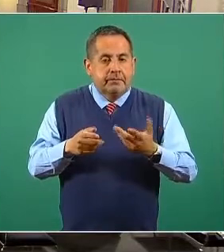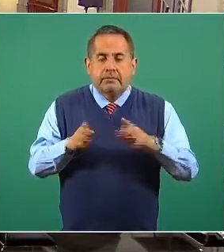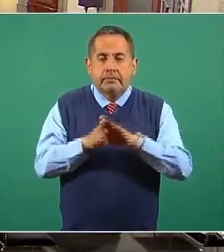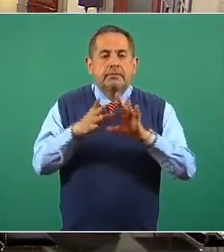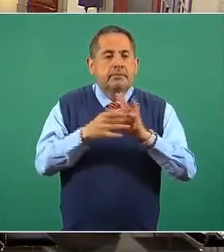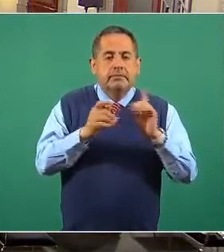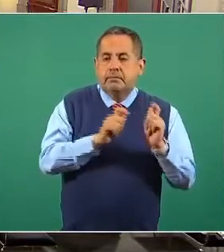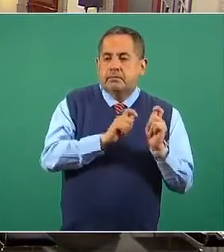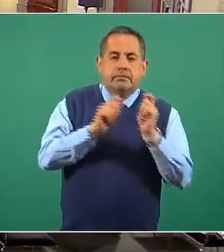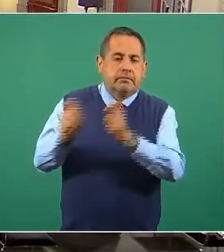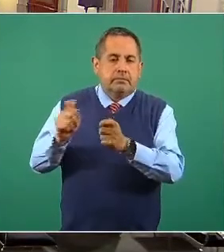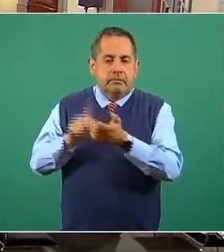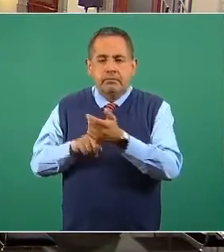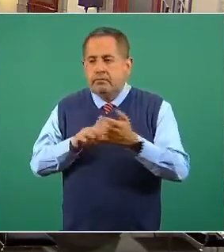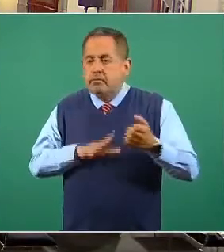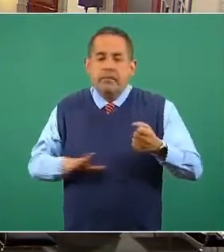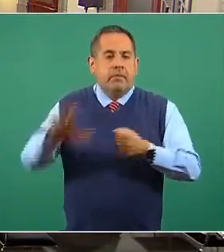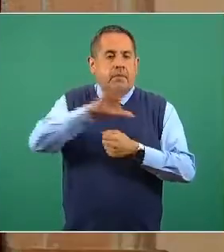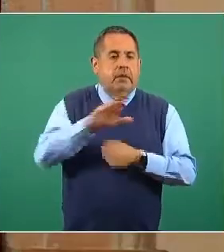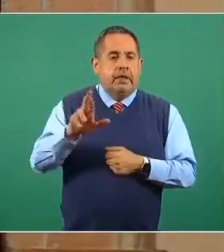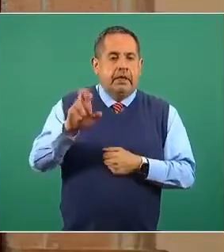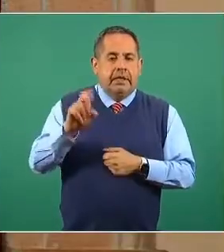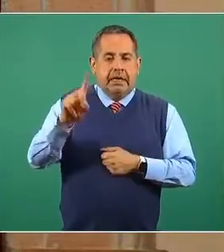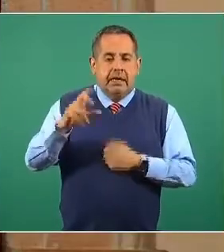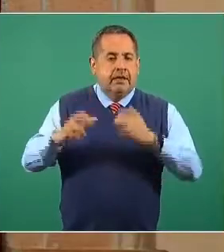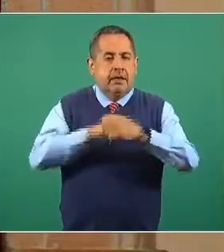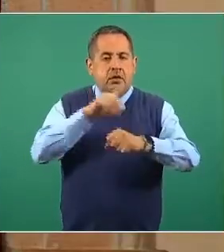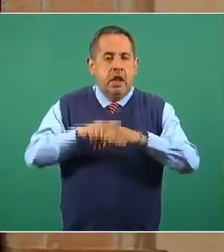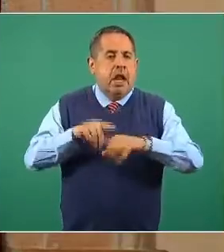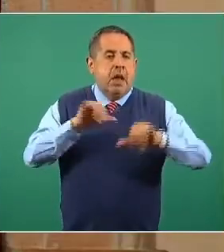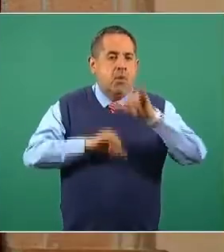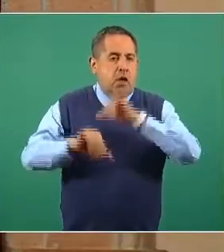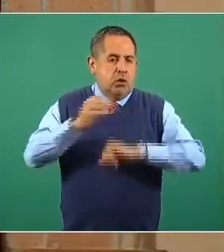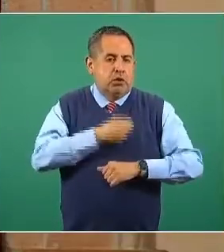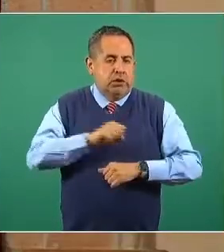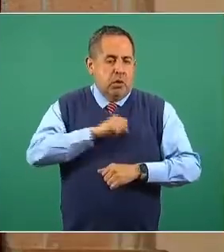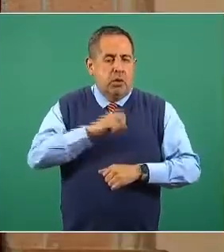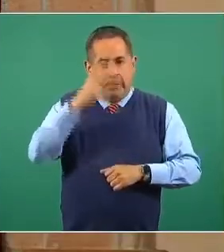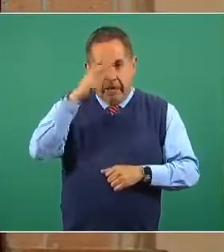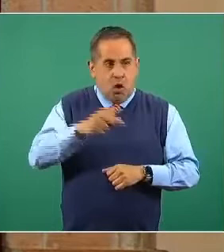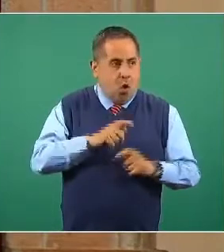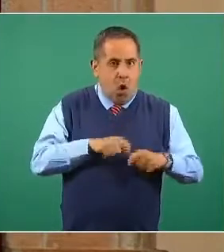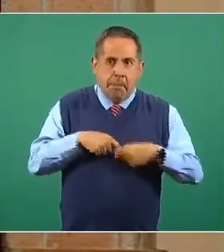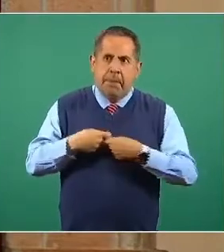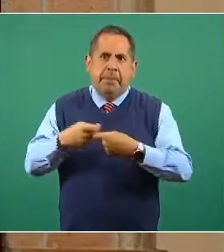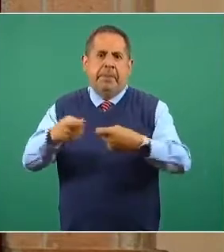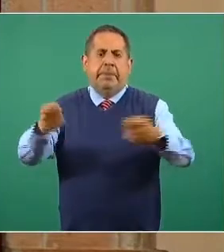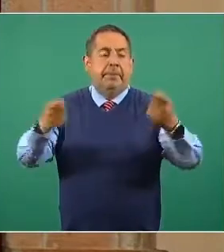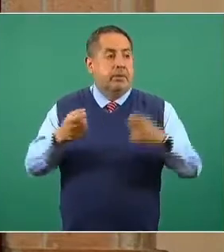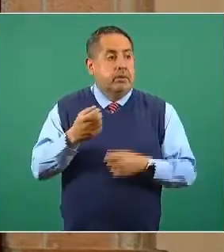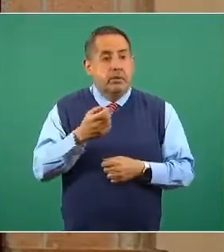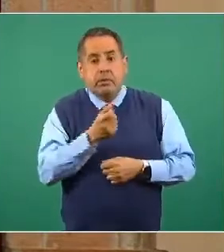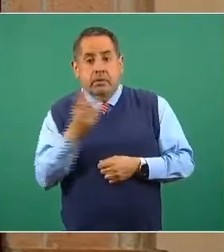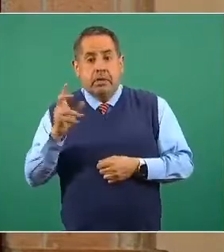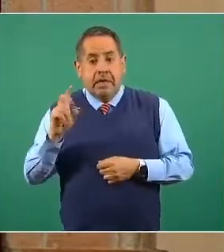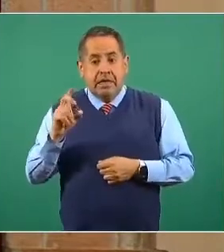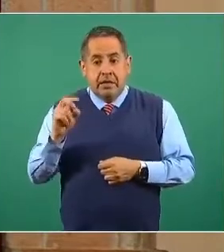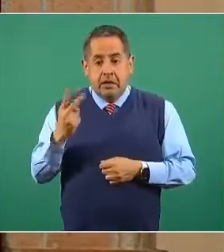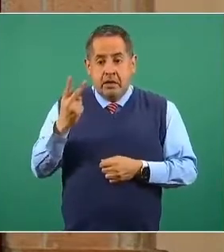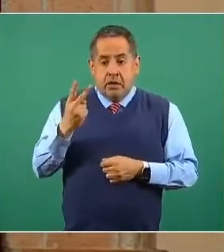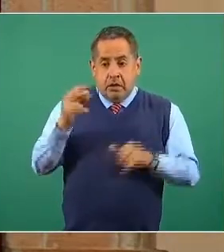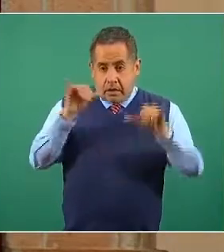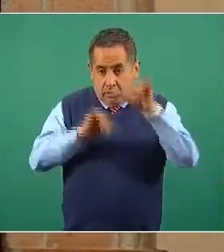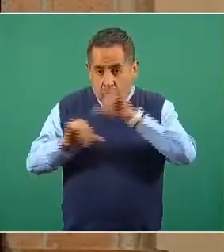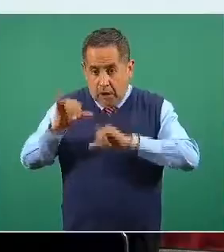transferida a toda la red nacional de laboratorios de salud pública en el país, esos 31 laboratorios que están en cada una de